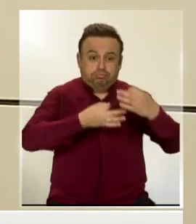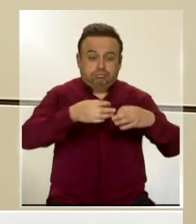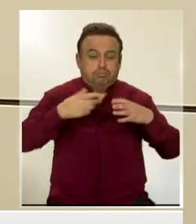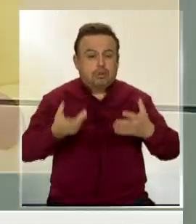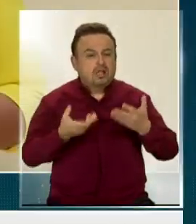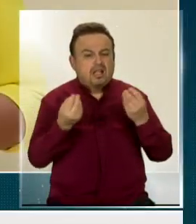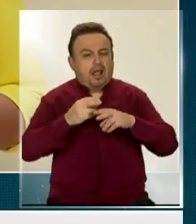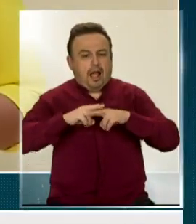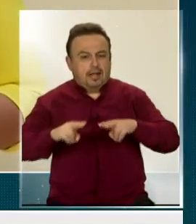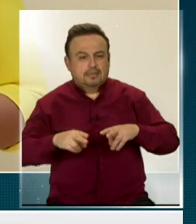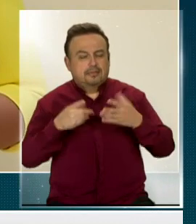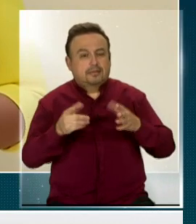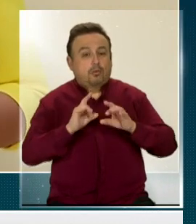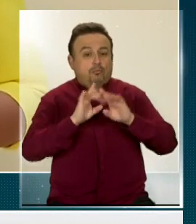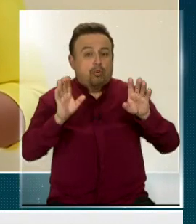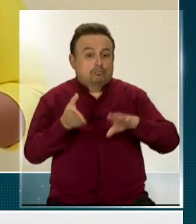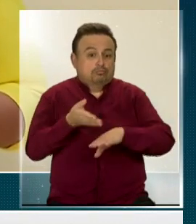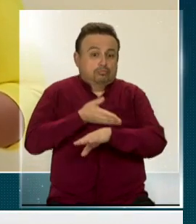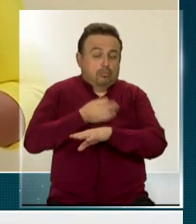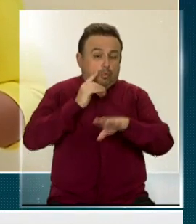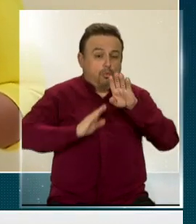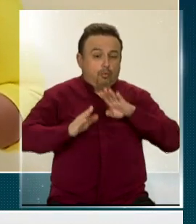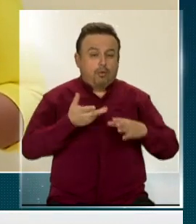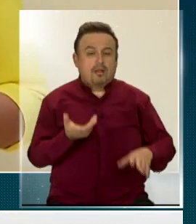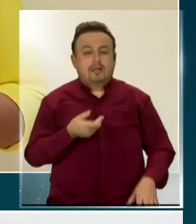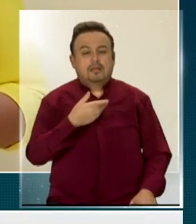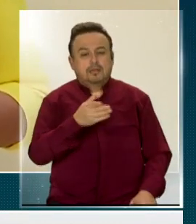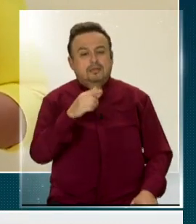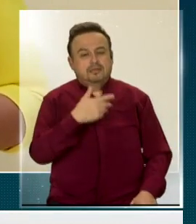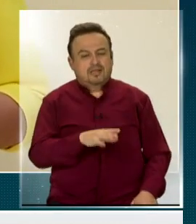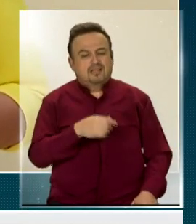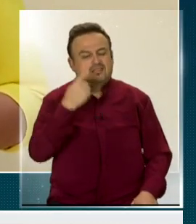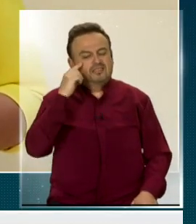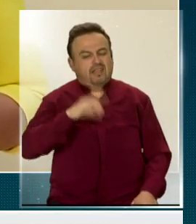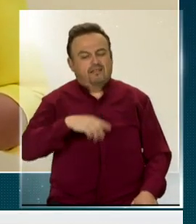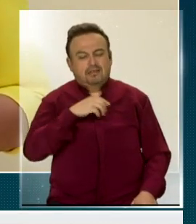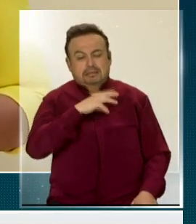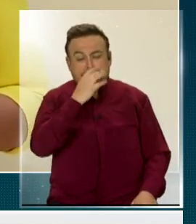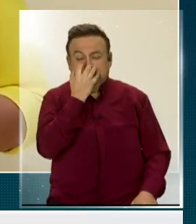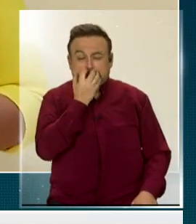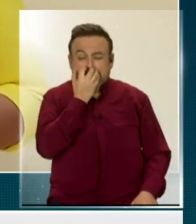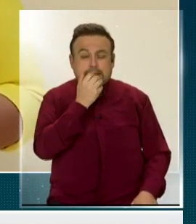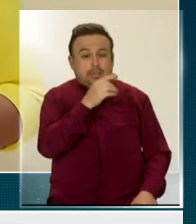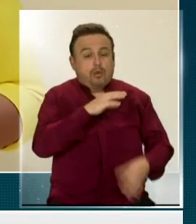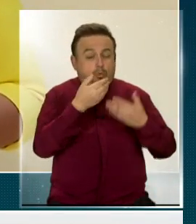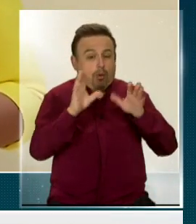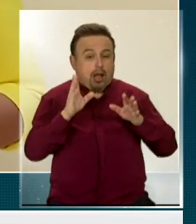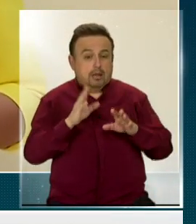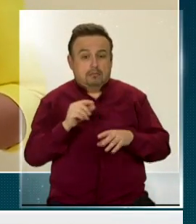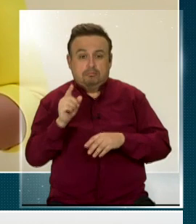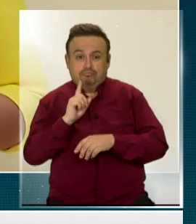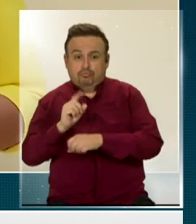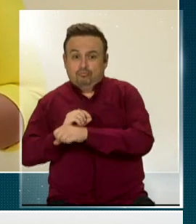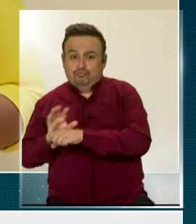la doctora para prevenir, especialmente quienes ya identifican su alergia y para descartar también